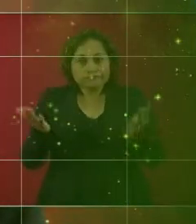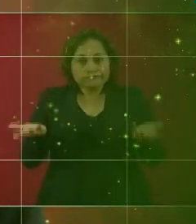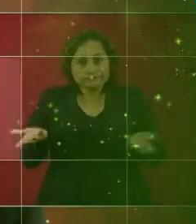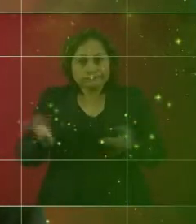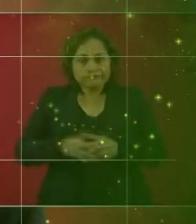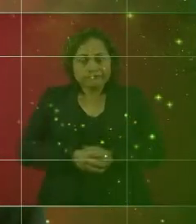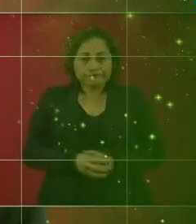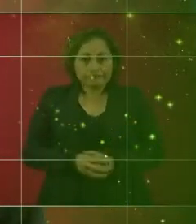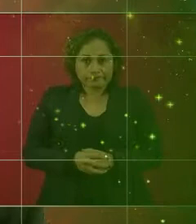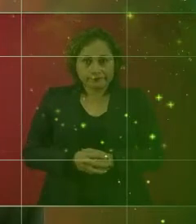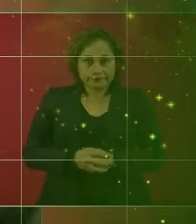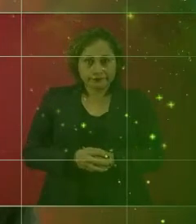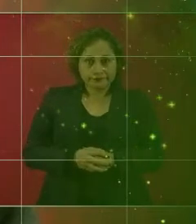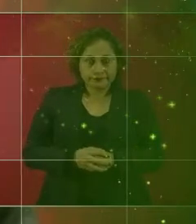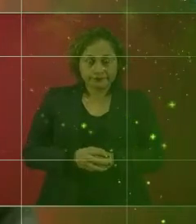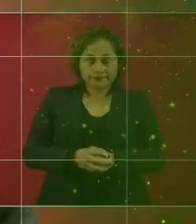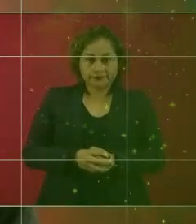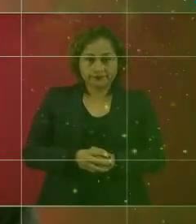que no